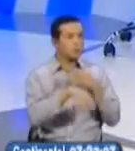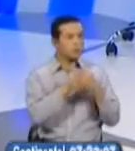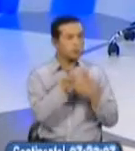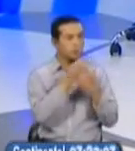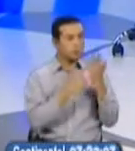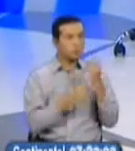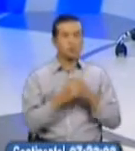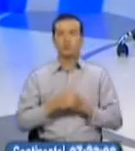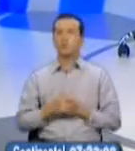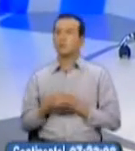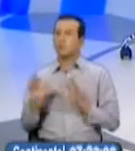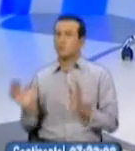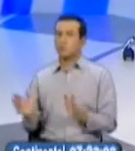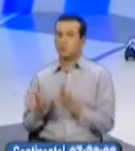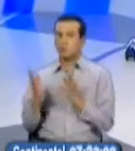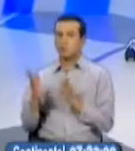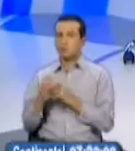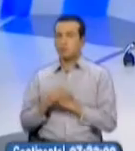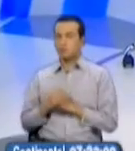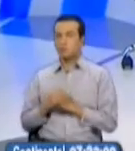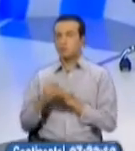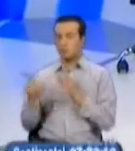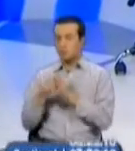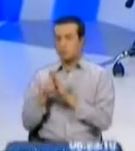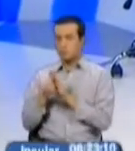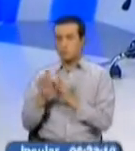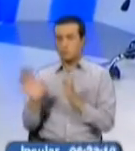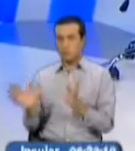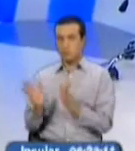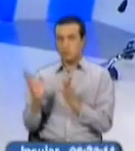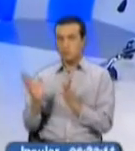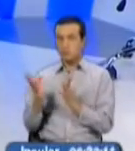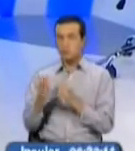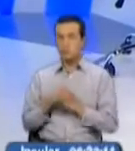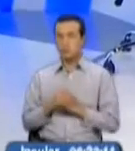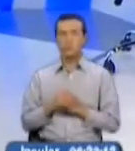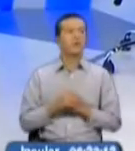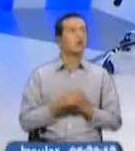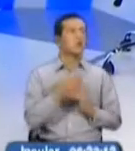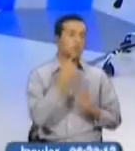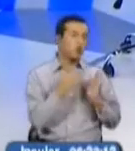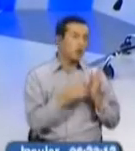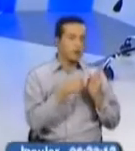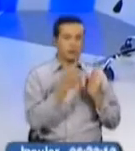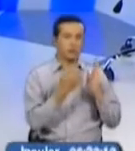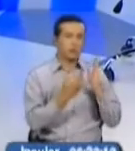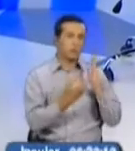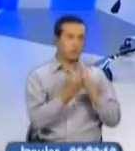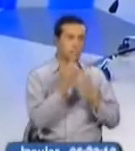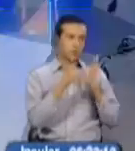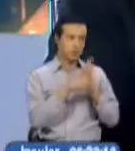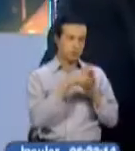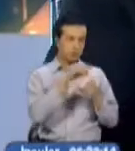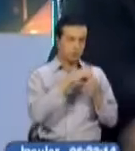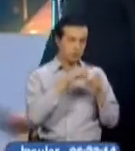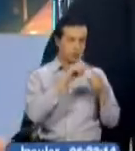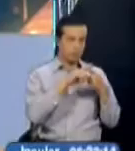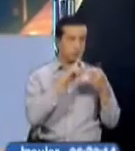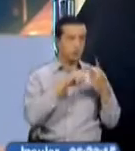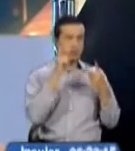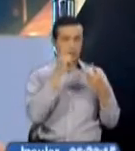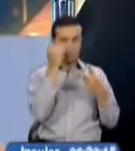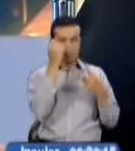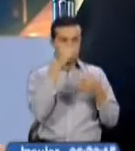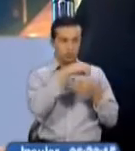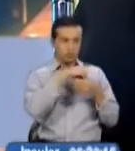cómo incentivar sin usar la ley como incentivar a que uno a la creación del fondo dos porque tiene que